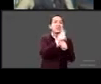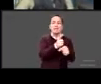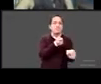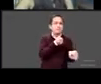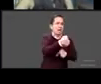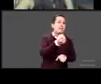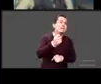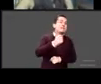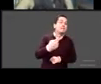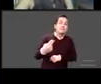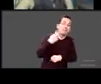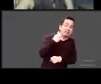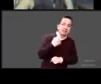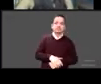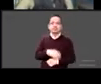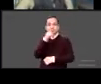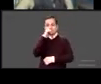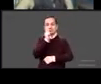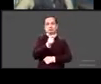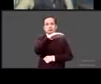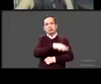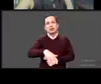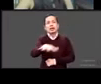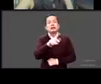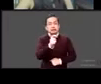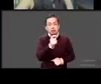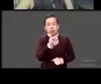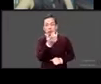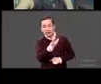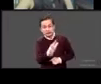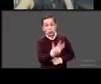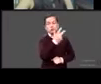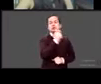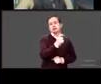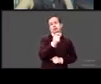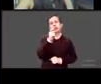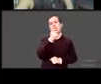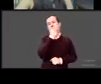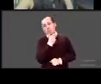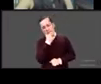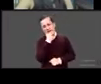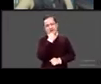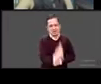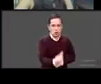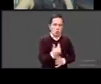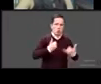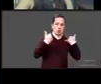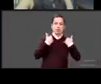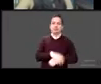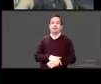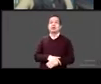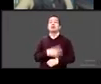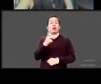niños u adolescentes hombres, pero que a pesar de que la mayor cantidad de niños son